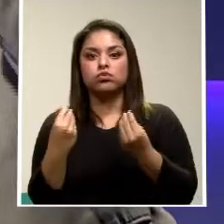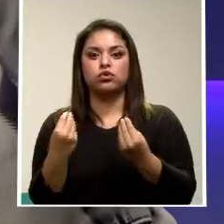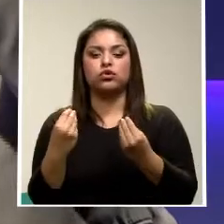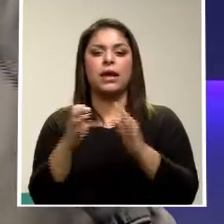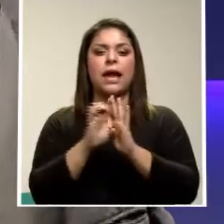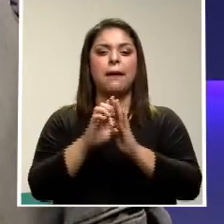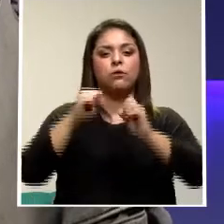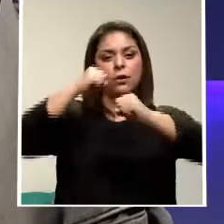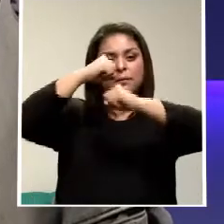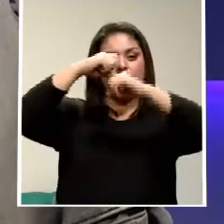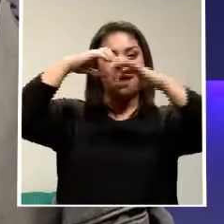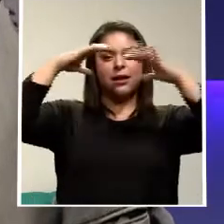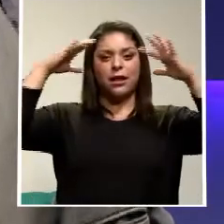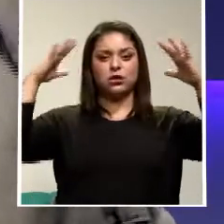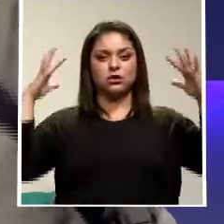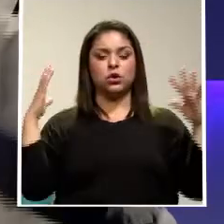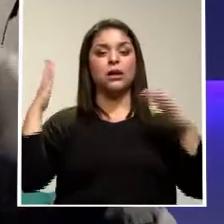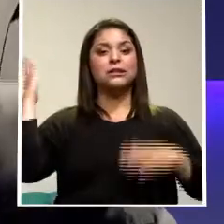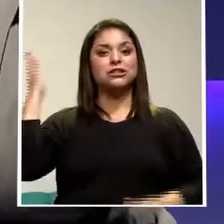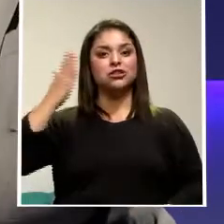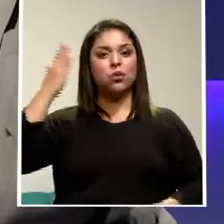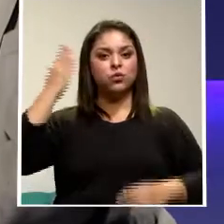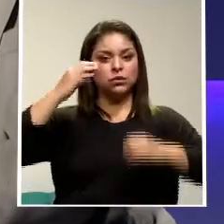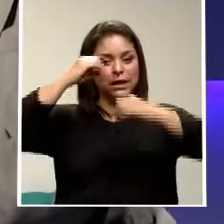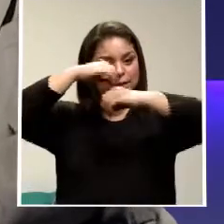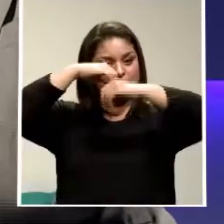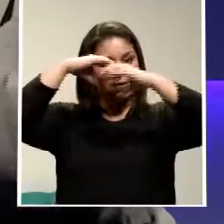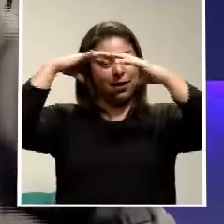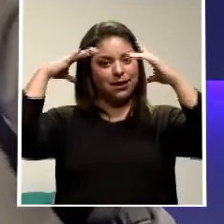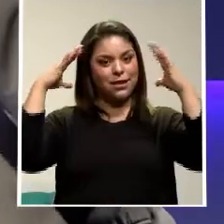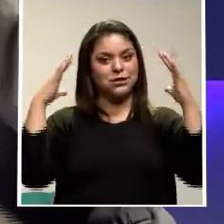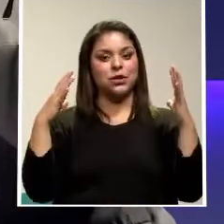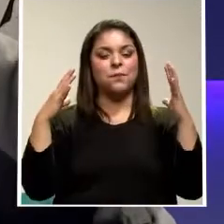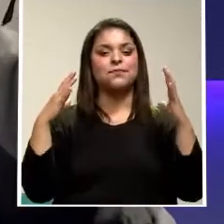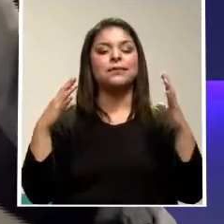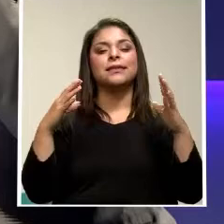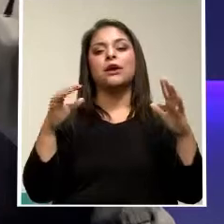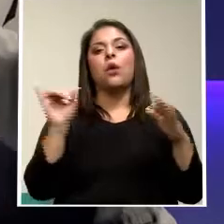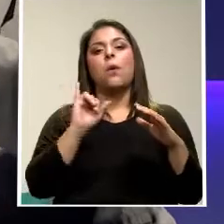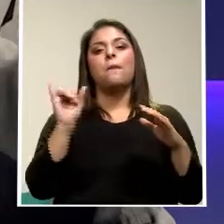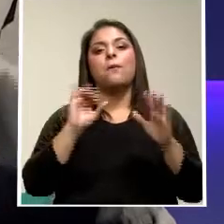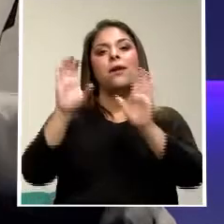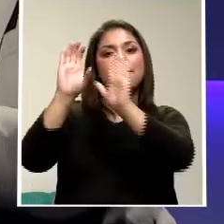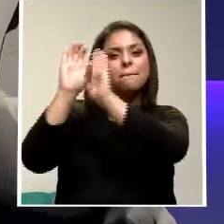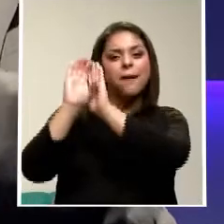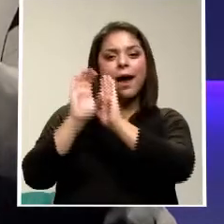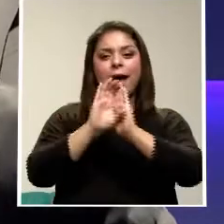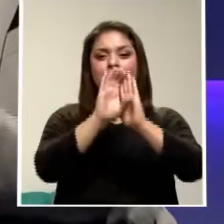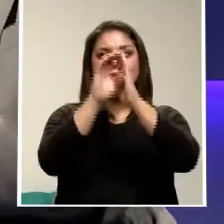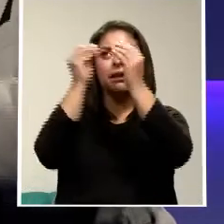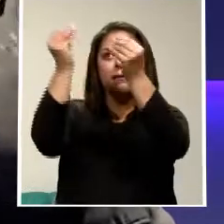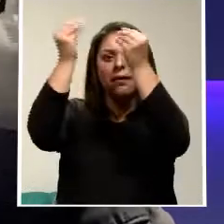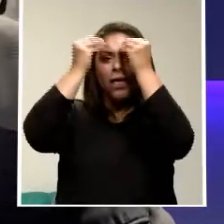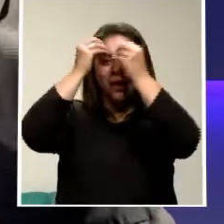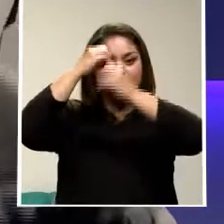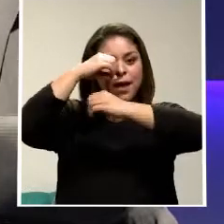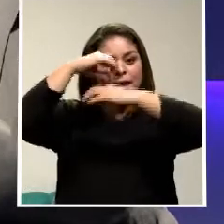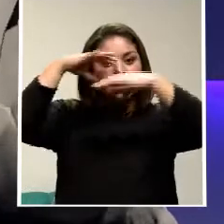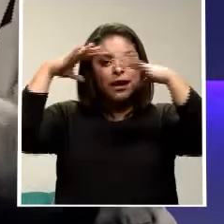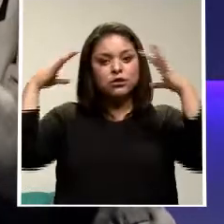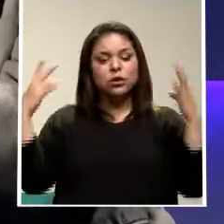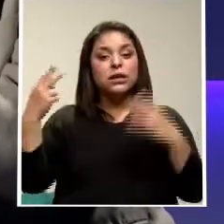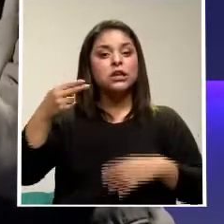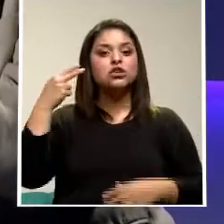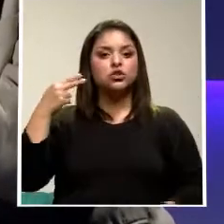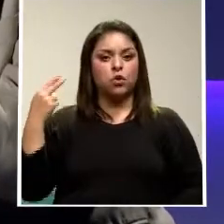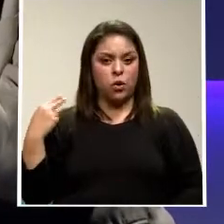la imaginación, por los discursos de la imaginación, por las imágenes que produce la imaginación y las historias